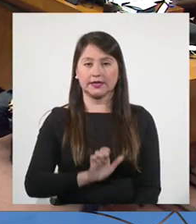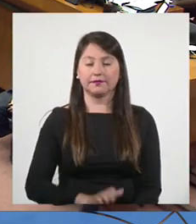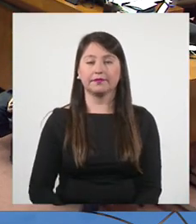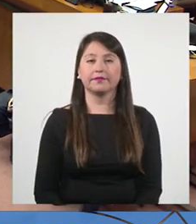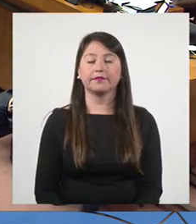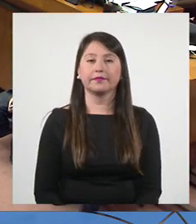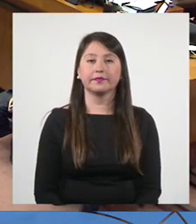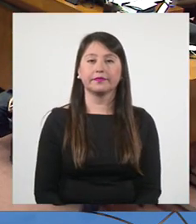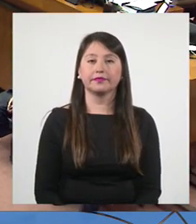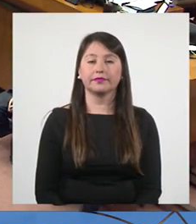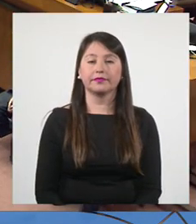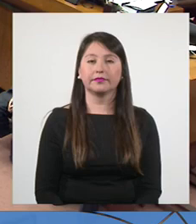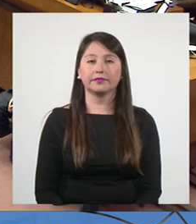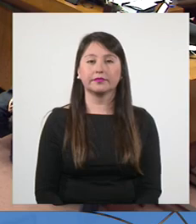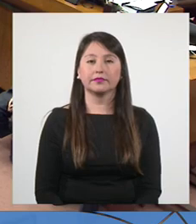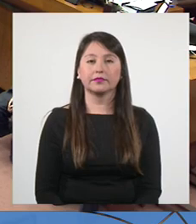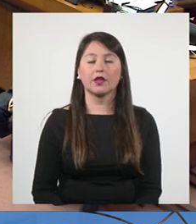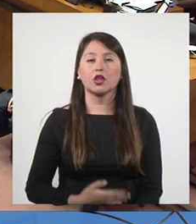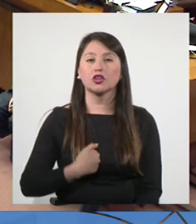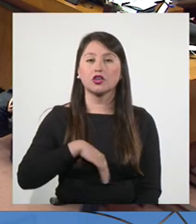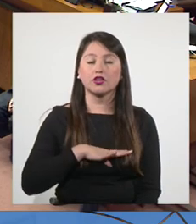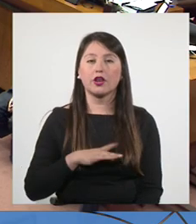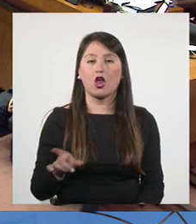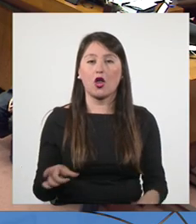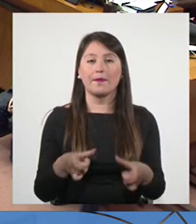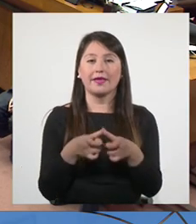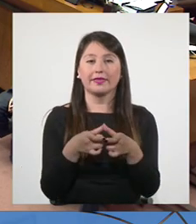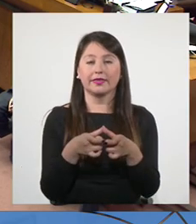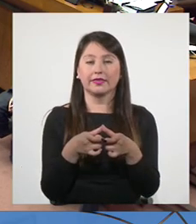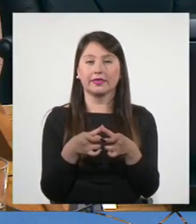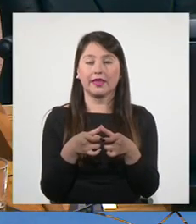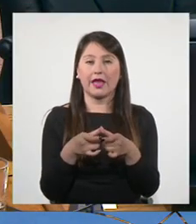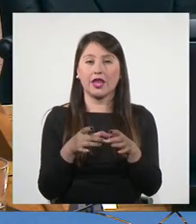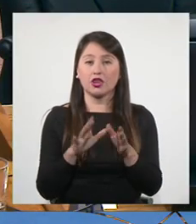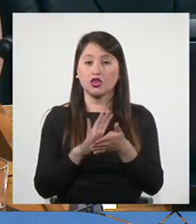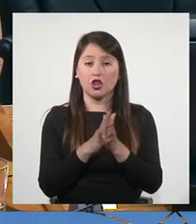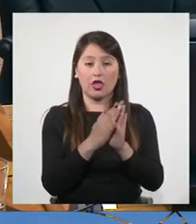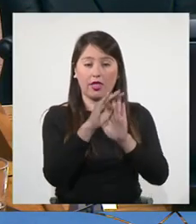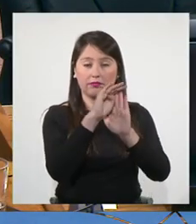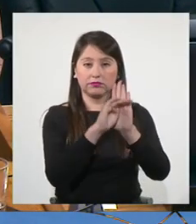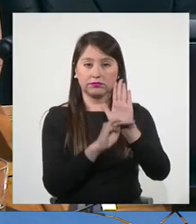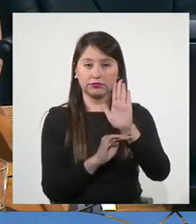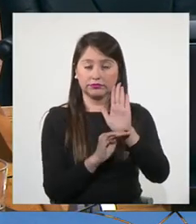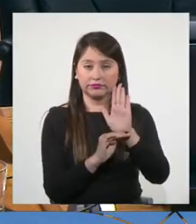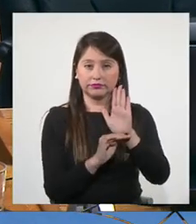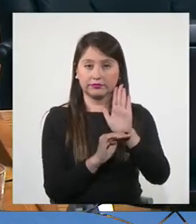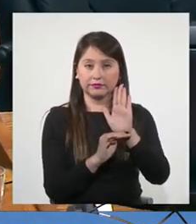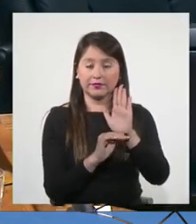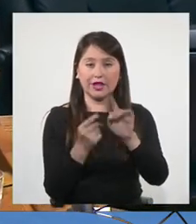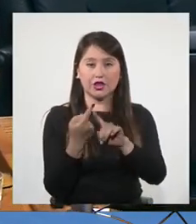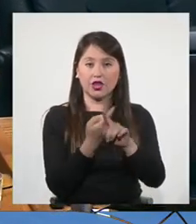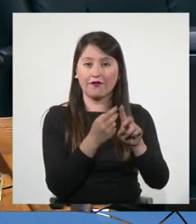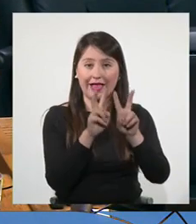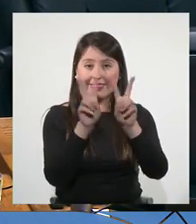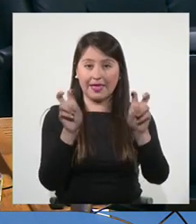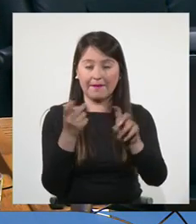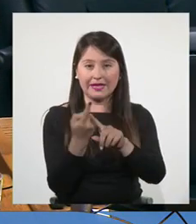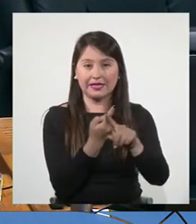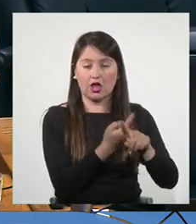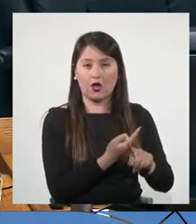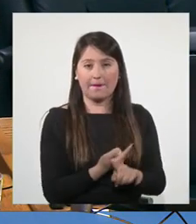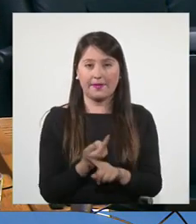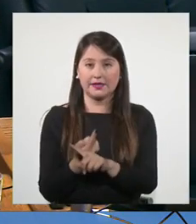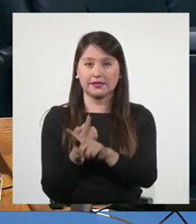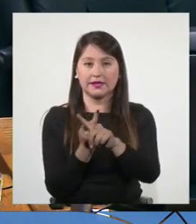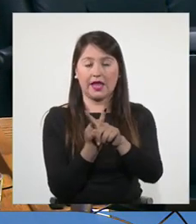Presidente, habíamos establecido en el acuerdo de comité dejar pendiente todas las glosas que digan relación con el tema que se está discutiendo y que, por